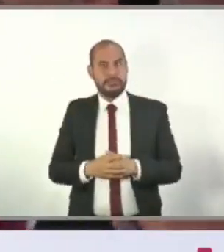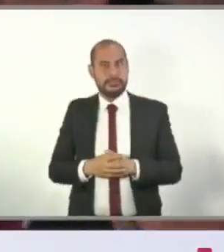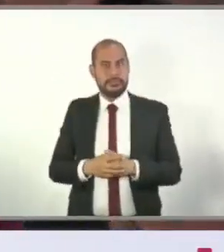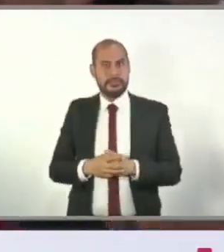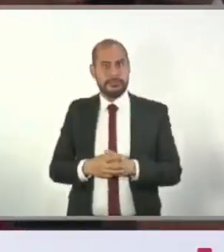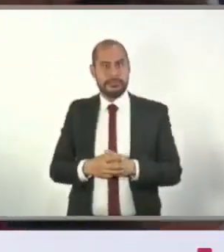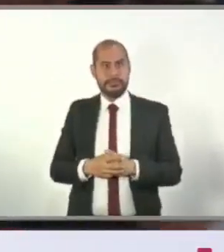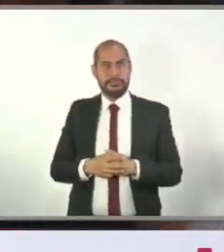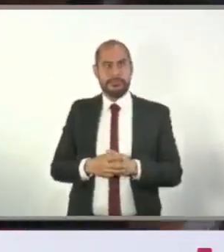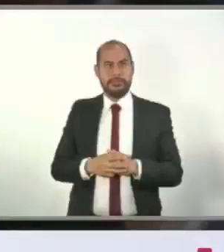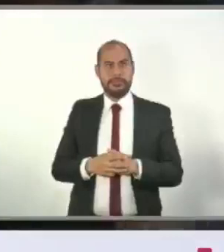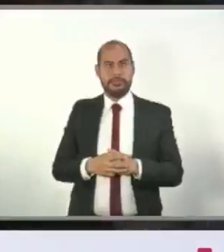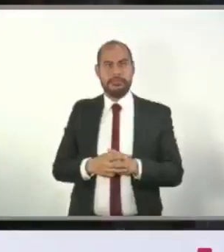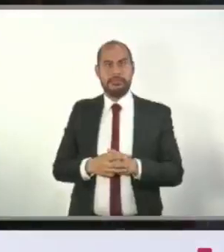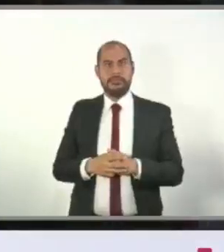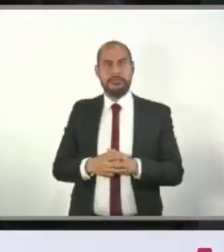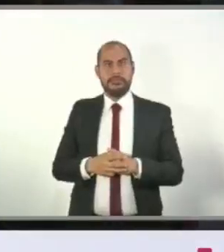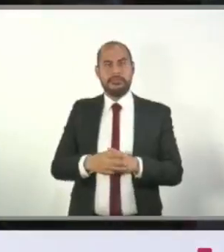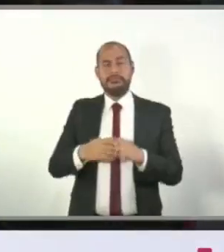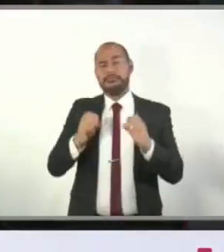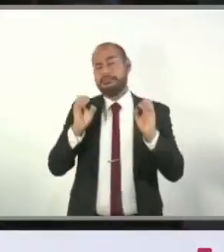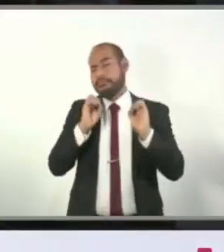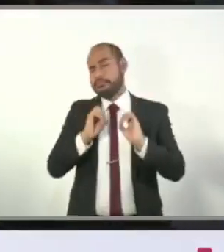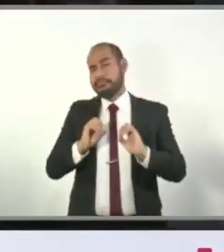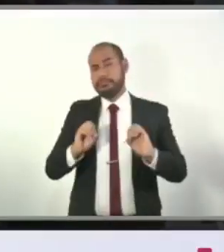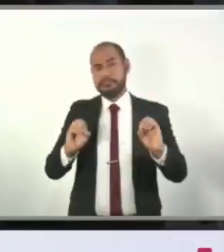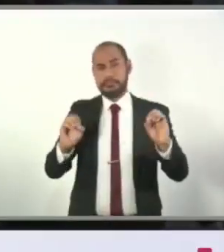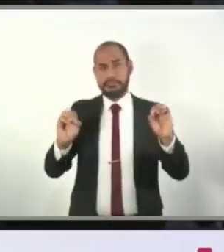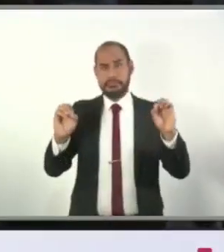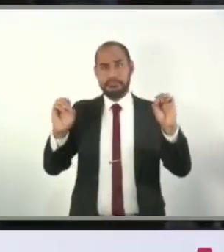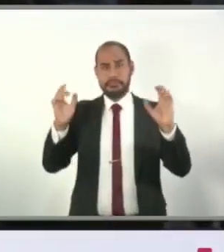tu gloria. Hosana,